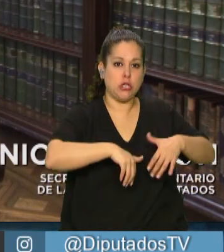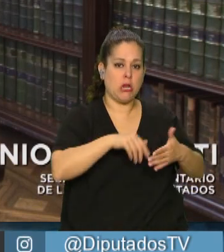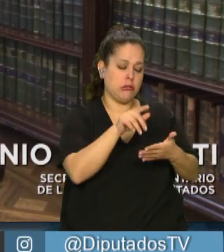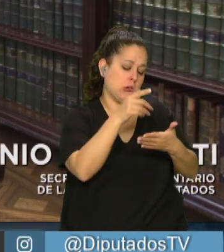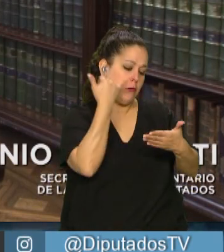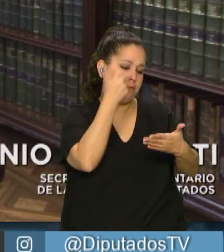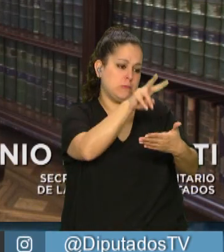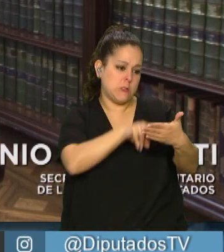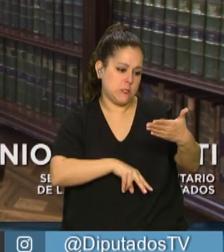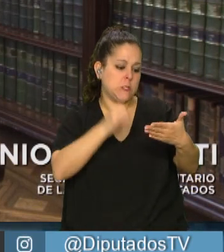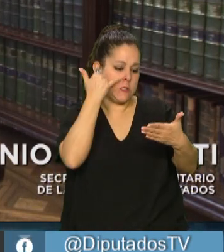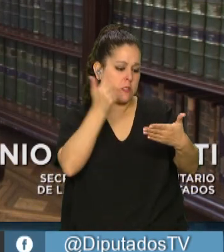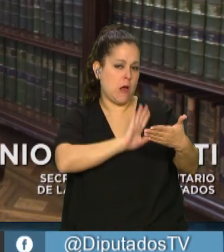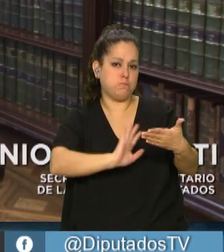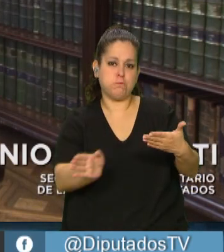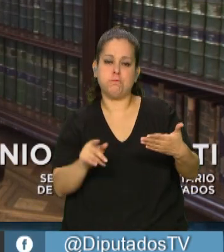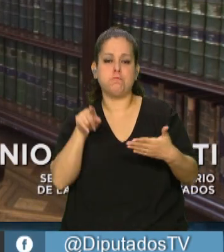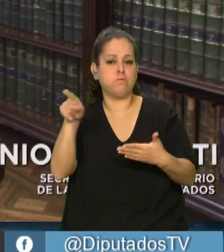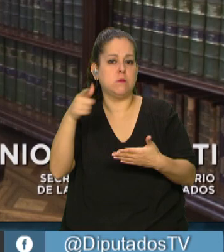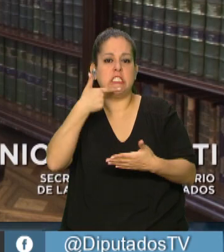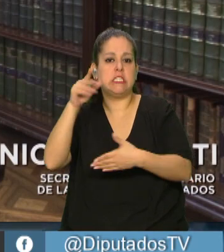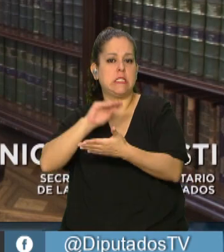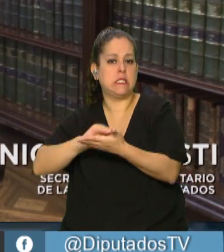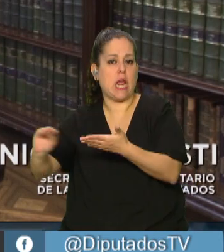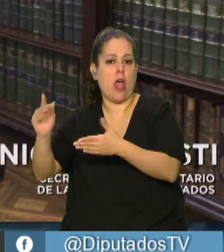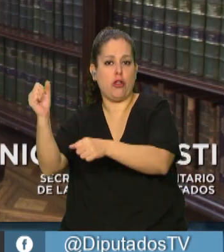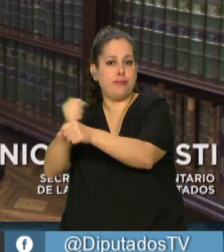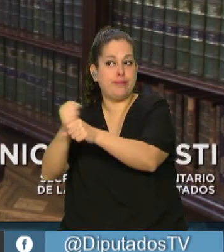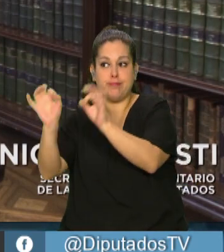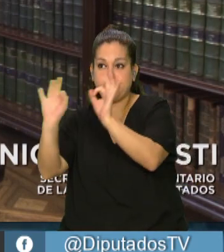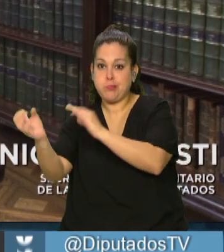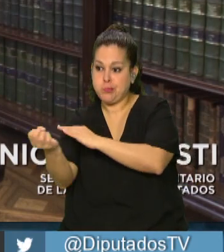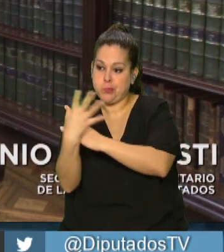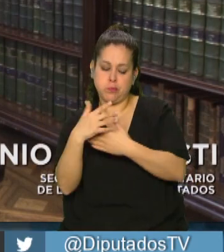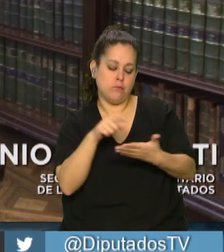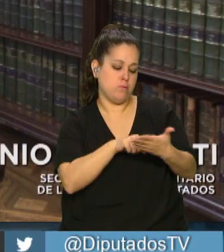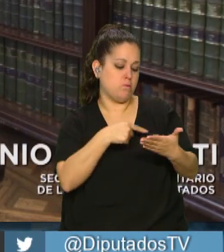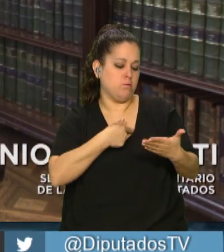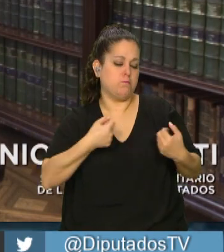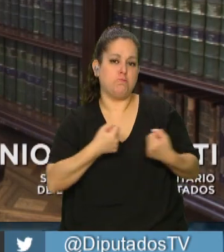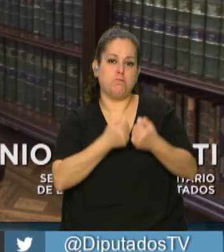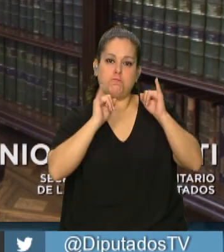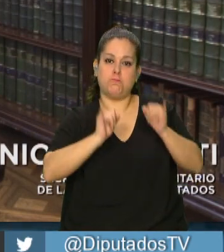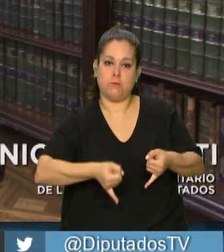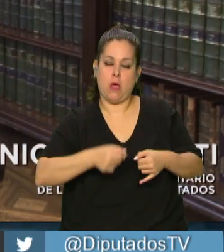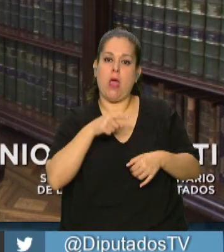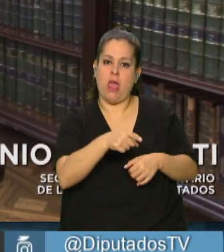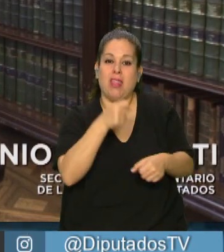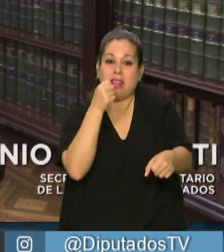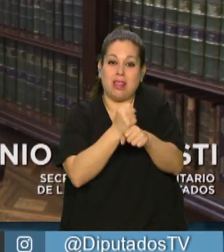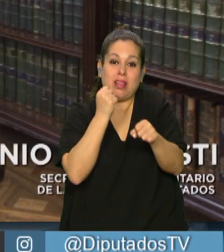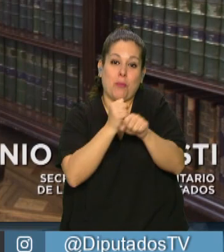sido sancionado por el Senado, toda la tarea parlamentaria